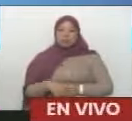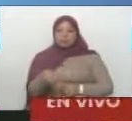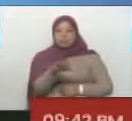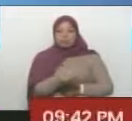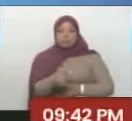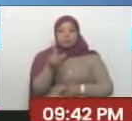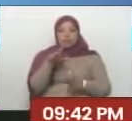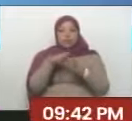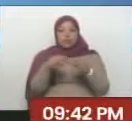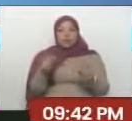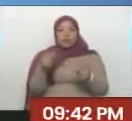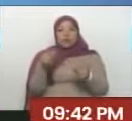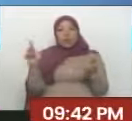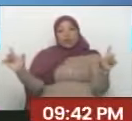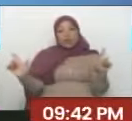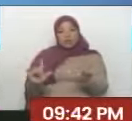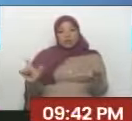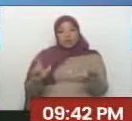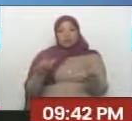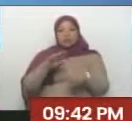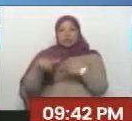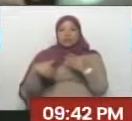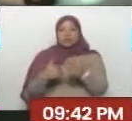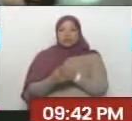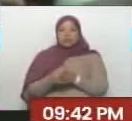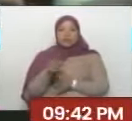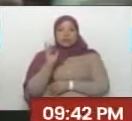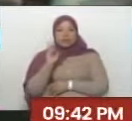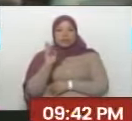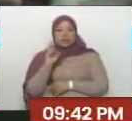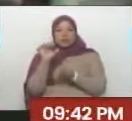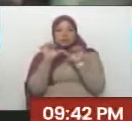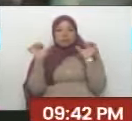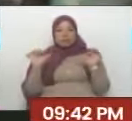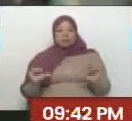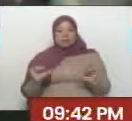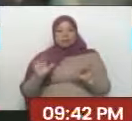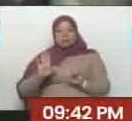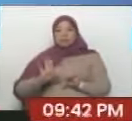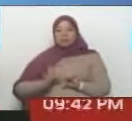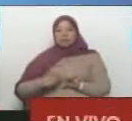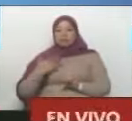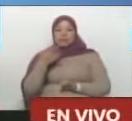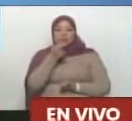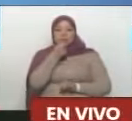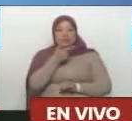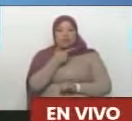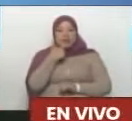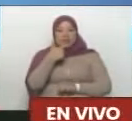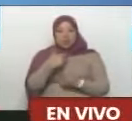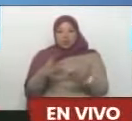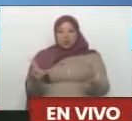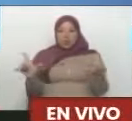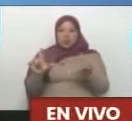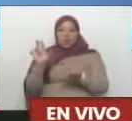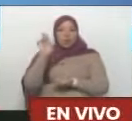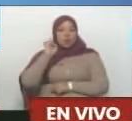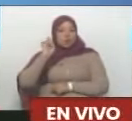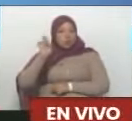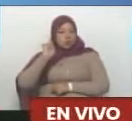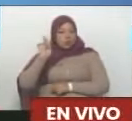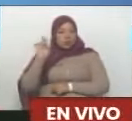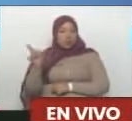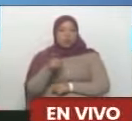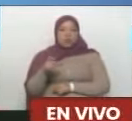puertas de todas las televisoras y de todas las radios del sistema público, y además busquemos